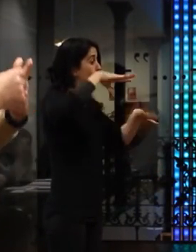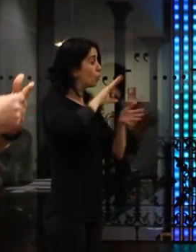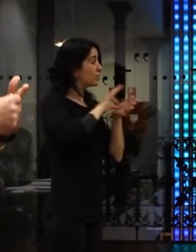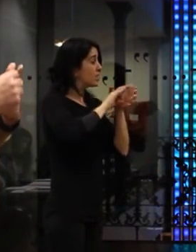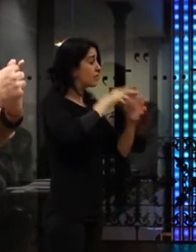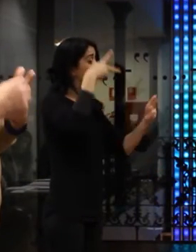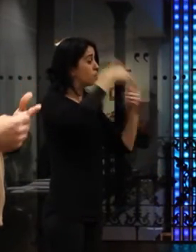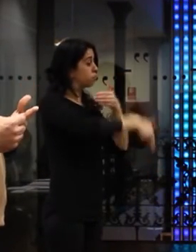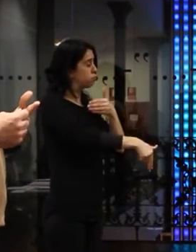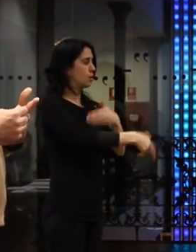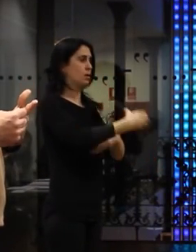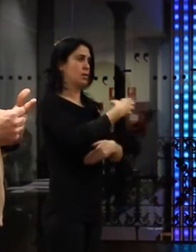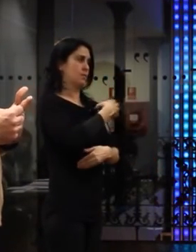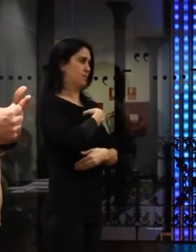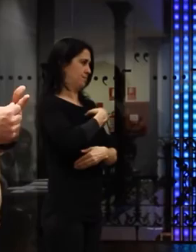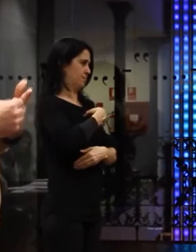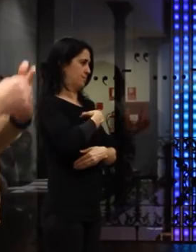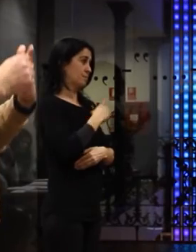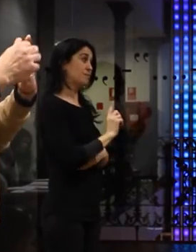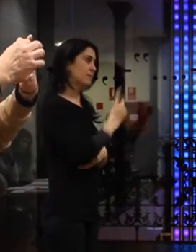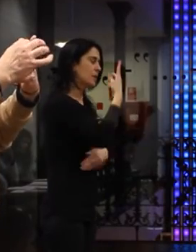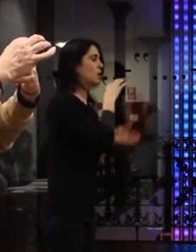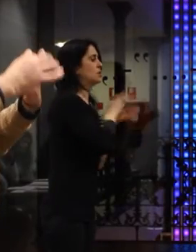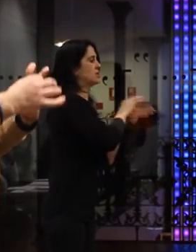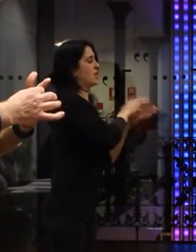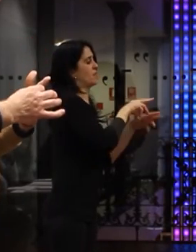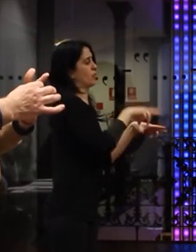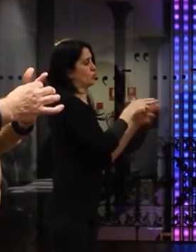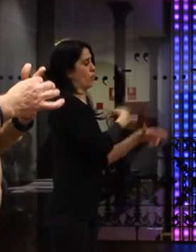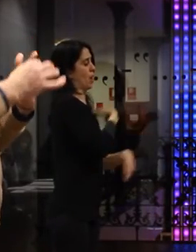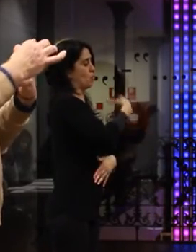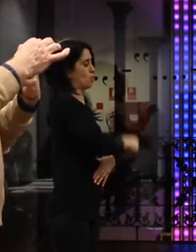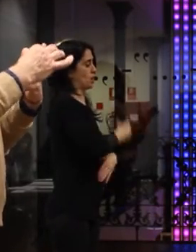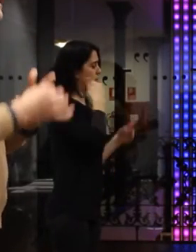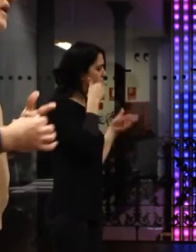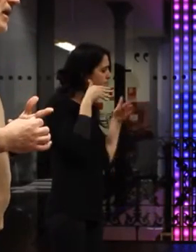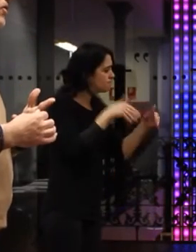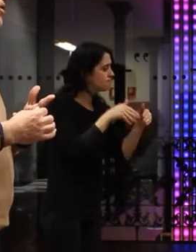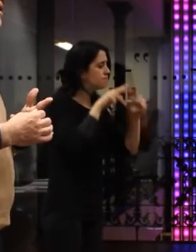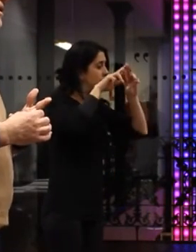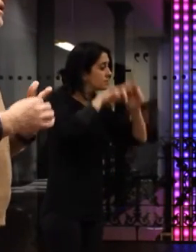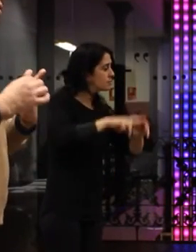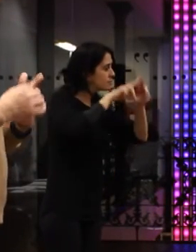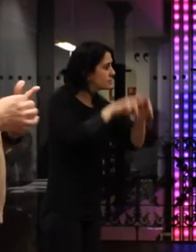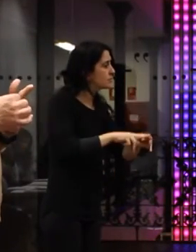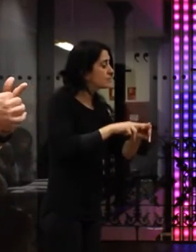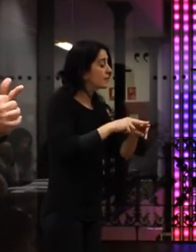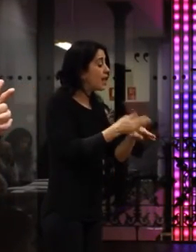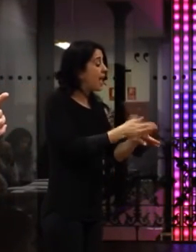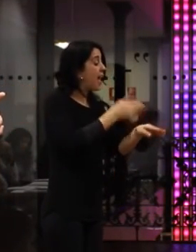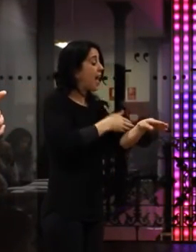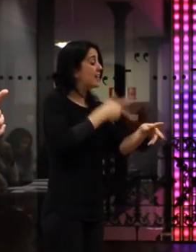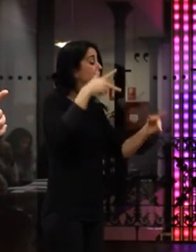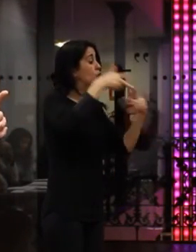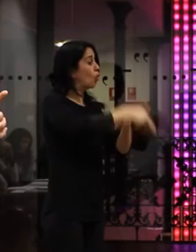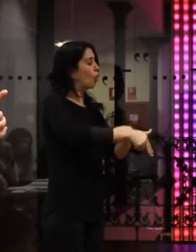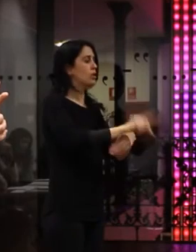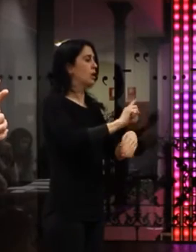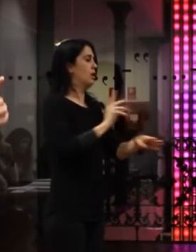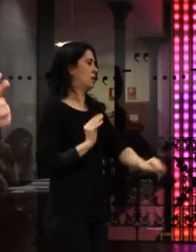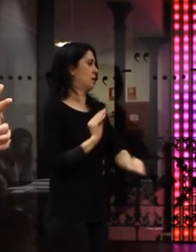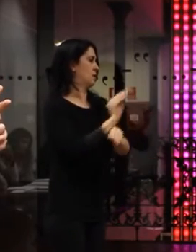sin la intermediación de los servicios sociales municipales para que puedan intervenir a tiempo y evitar el corte con dinero